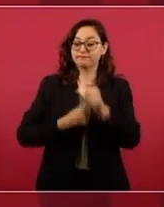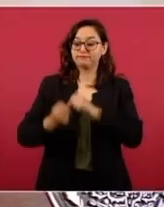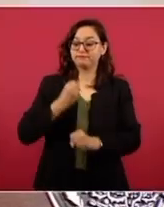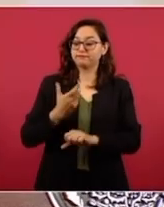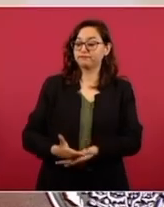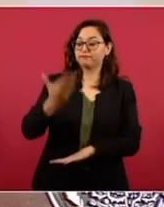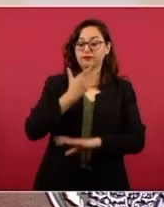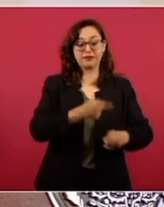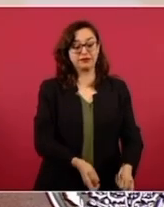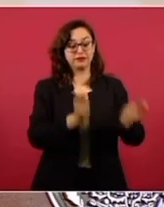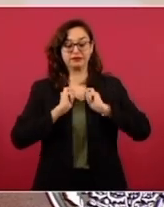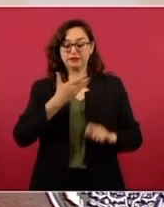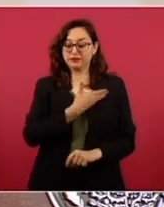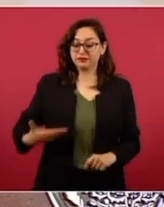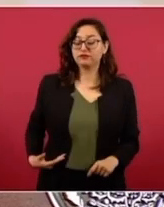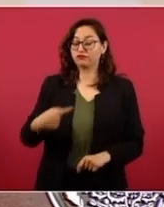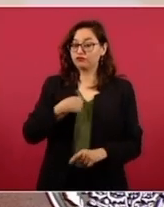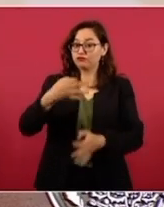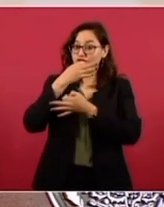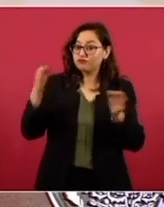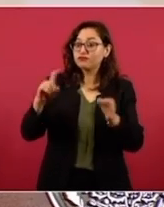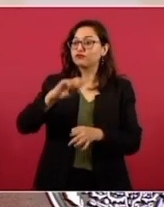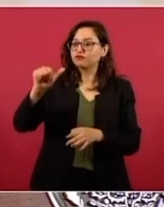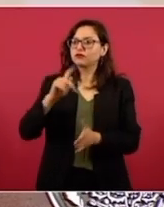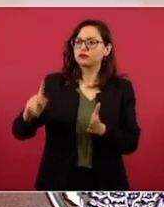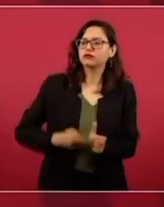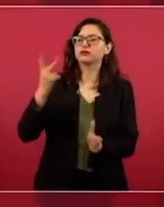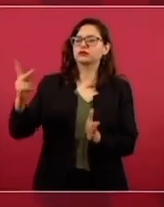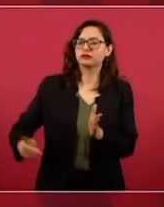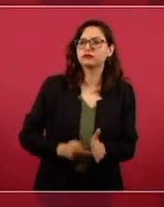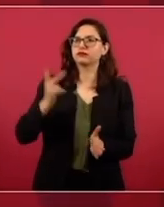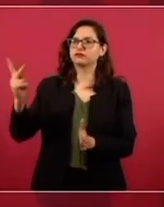parece que no se internaliza